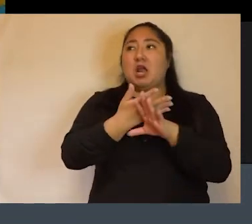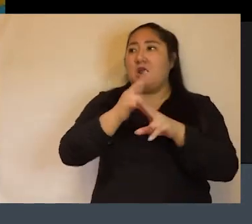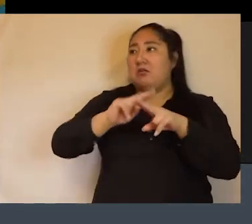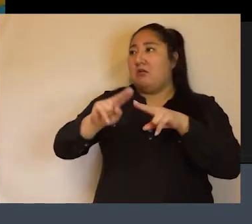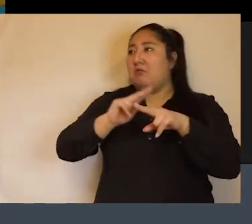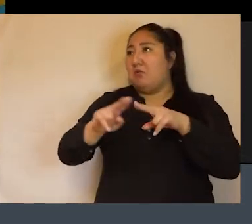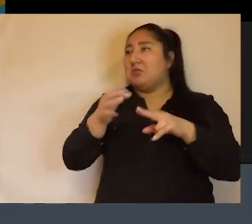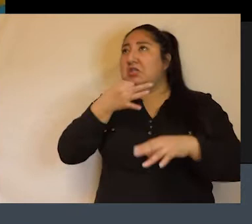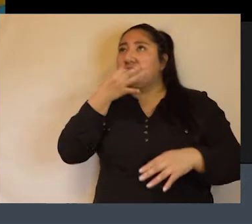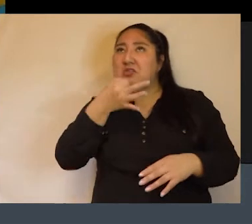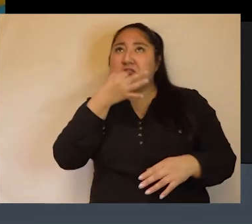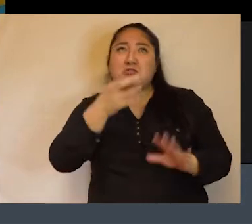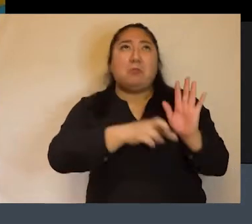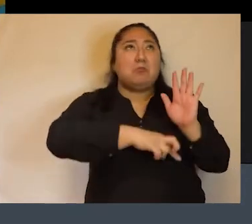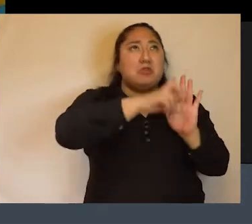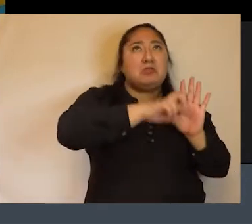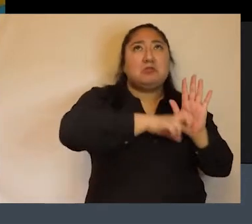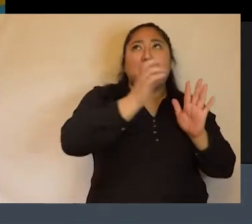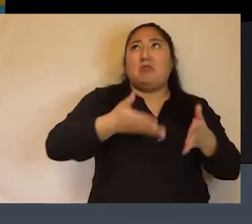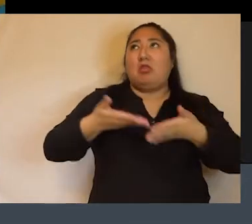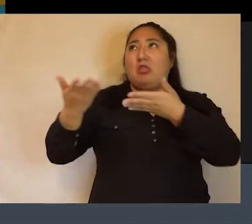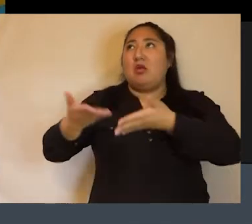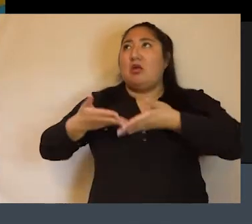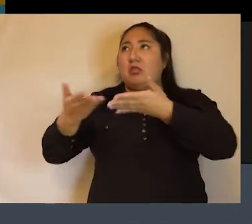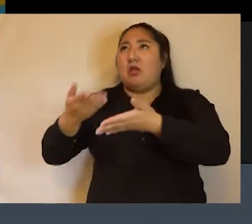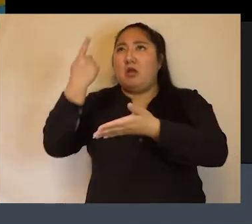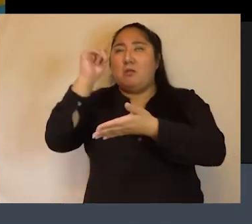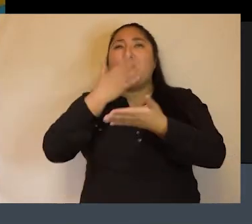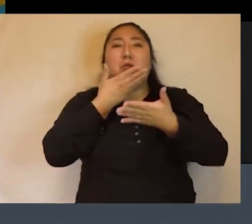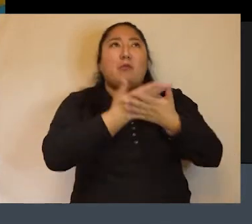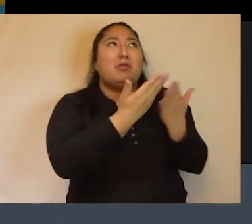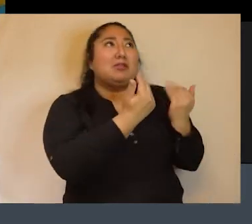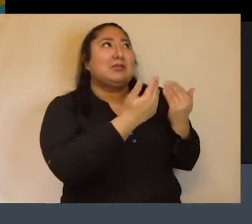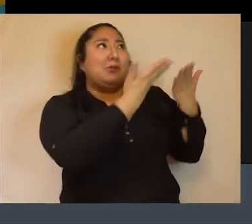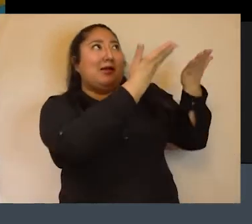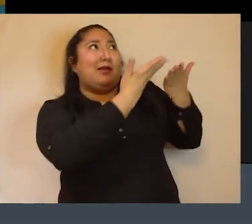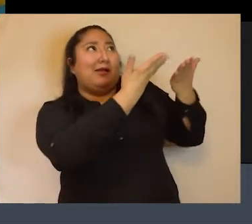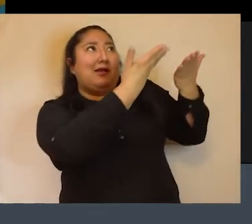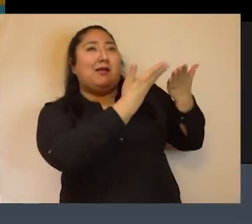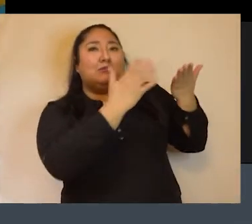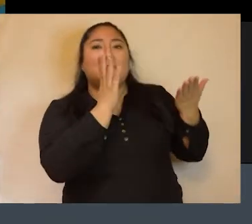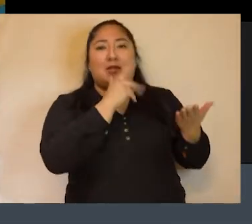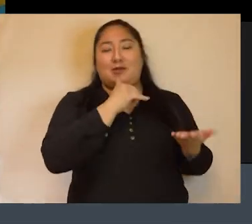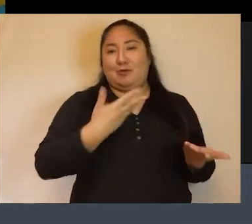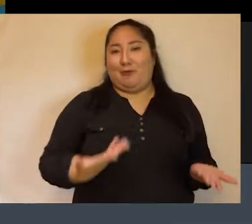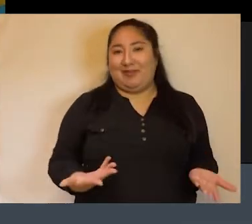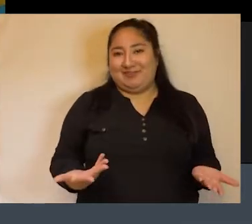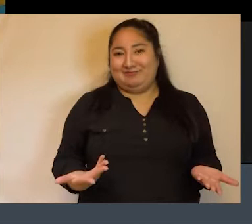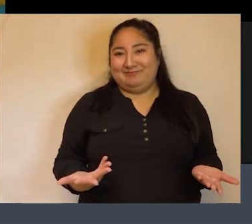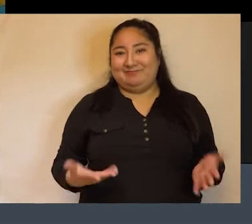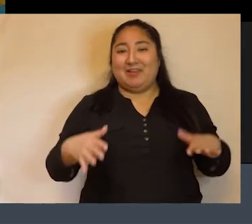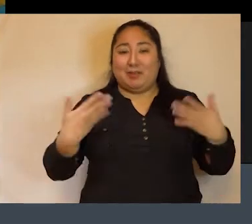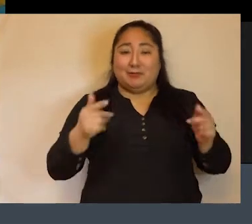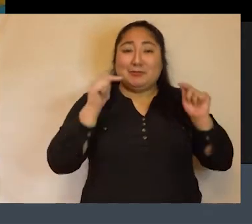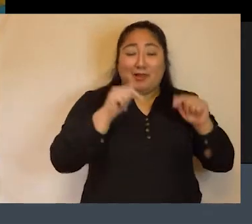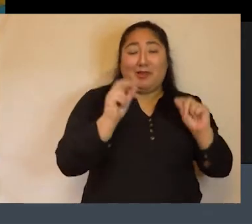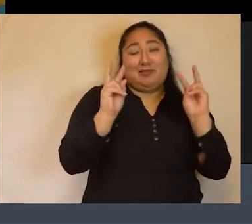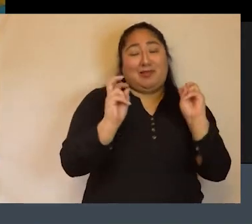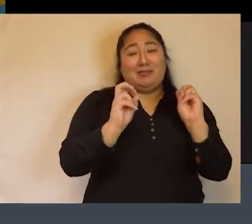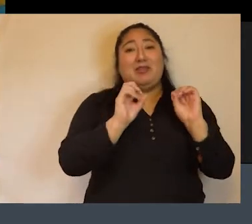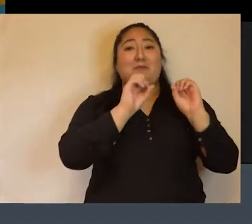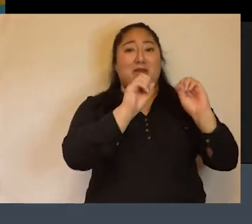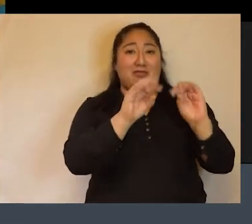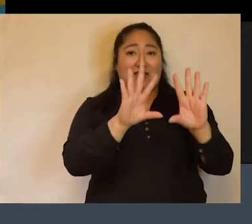las implementaciones dejan mucho que desear. Y la mayor parte de la gente se encuentra entonces desprovista de ingresos, y este retiro